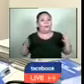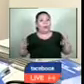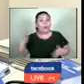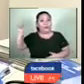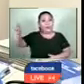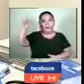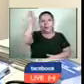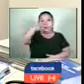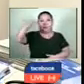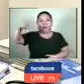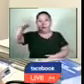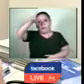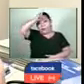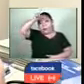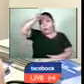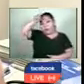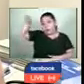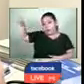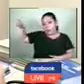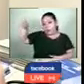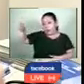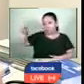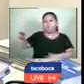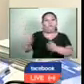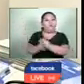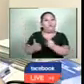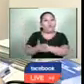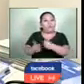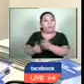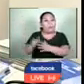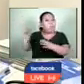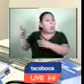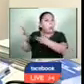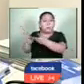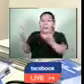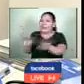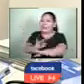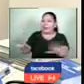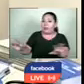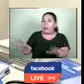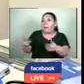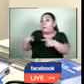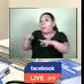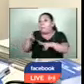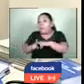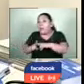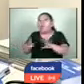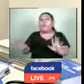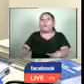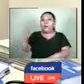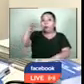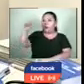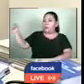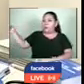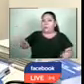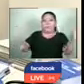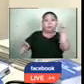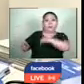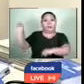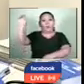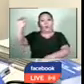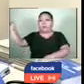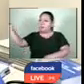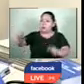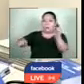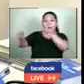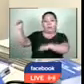Alemania tenemos un problema actualmente porque en realidad en Alemania estaba erradicado, pero como se está teniendo inmigración de la Europa del Este,